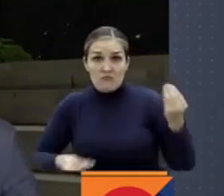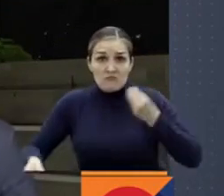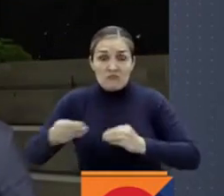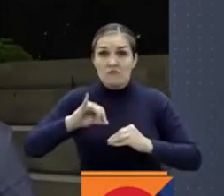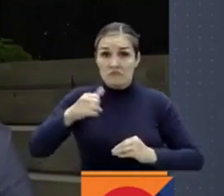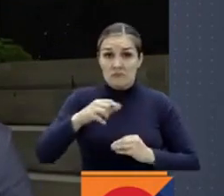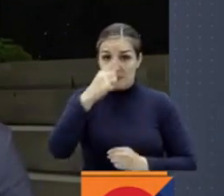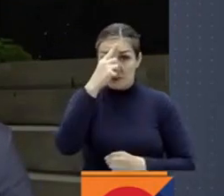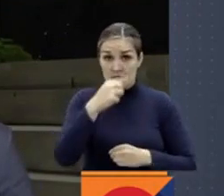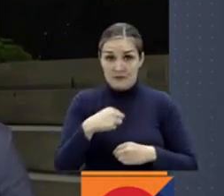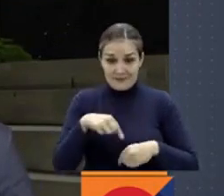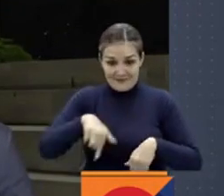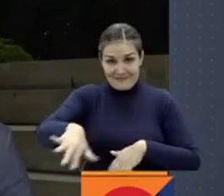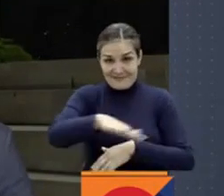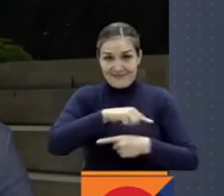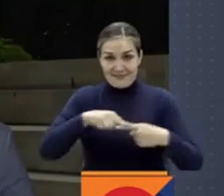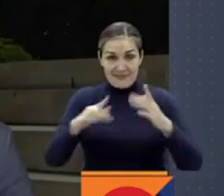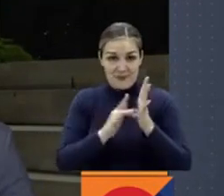Santa?